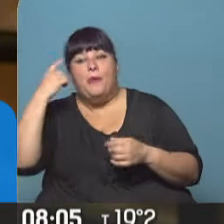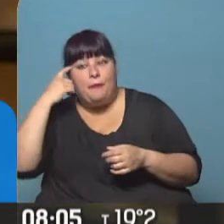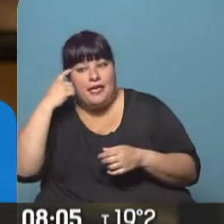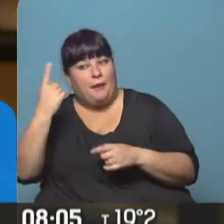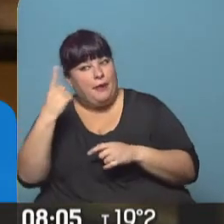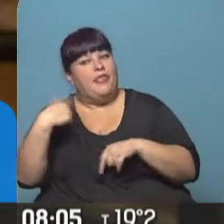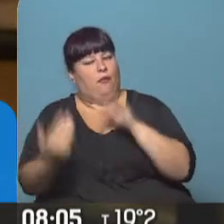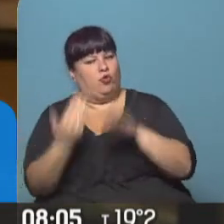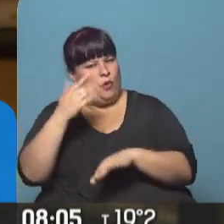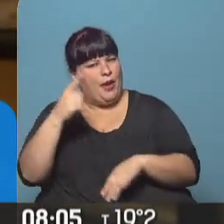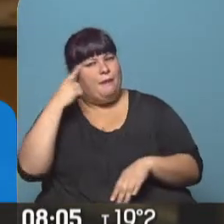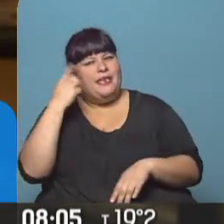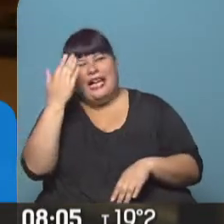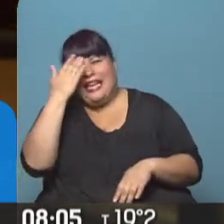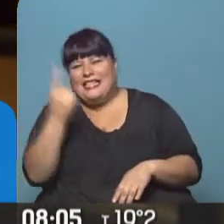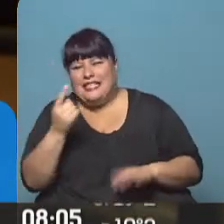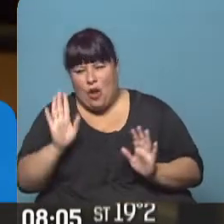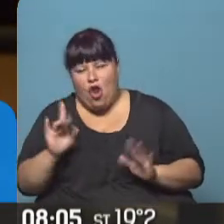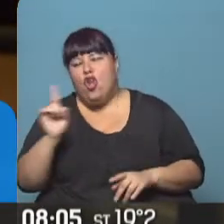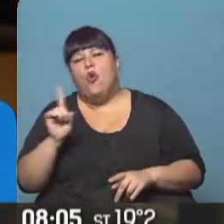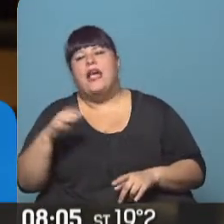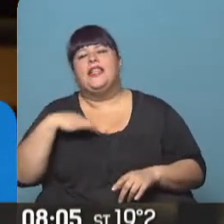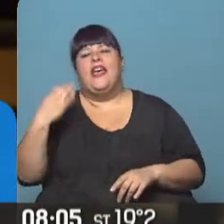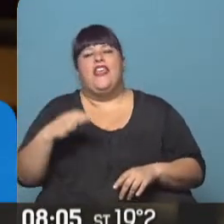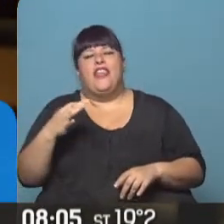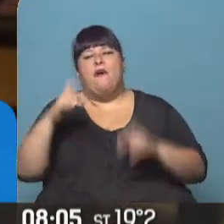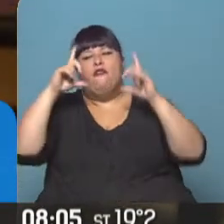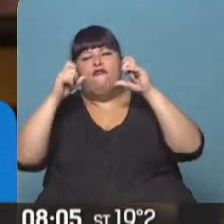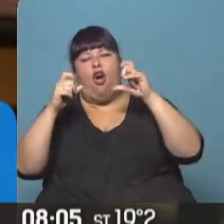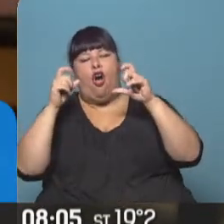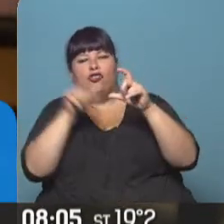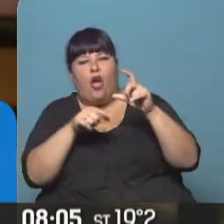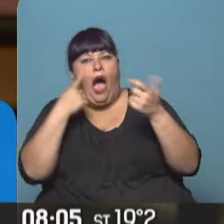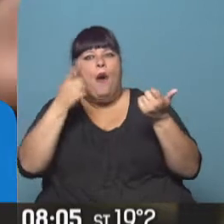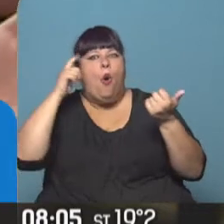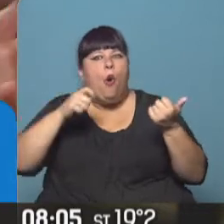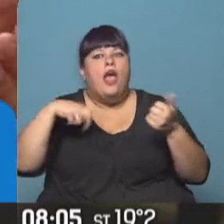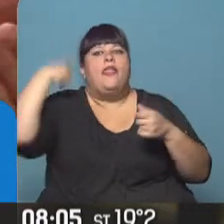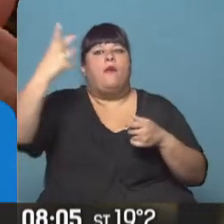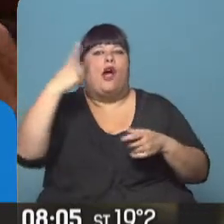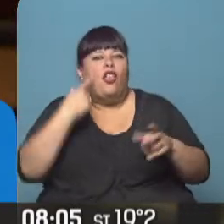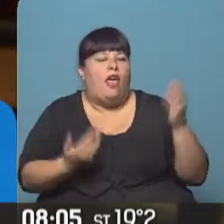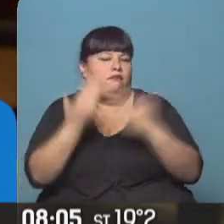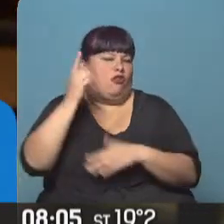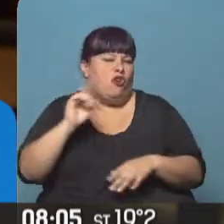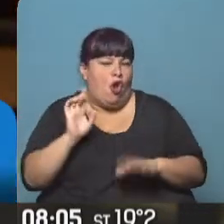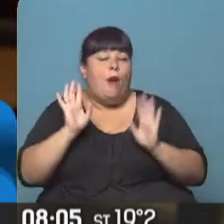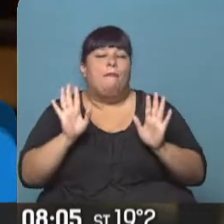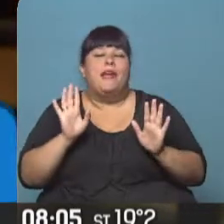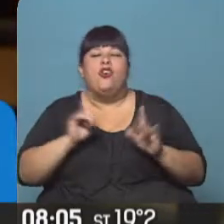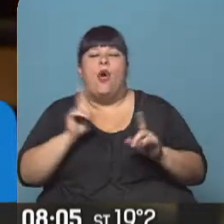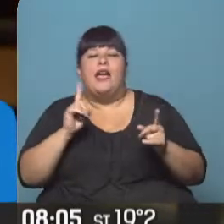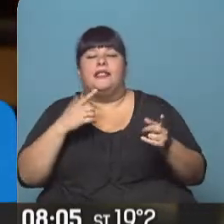de subir, le decimos, es pensar 15 segundos. No es que tengo que agarrar una foto y someterla a un jurado y 4 días después publicarla. Pero es que no sea un